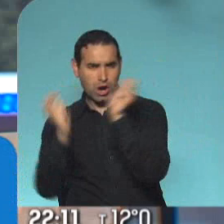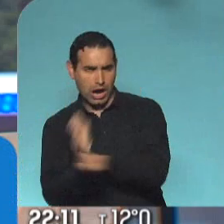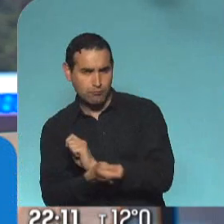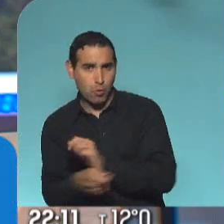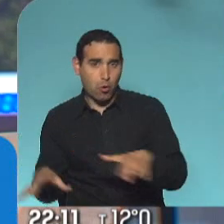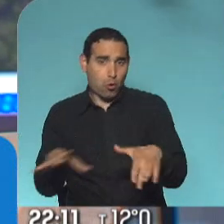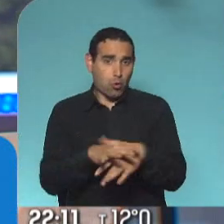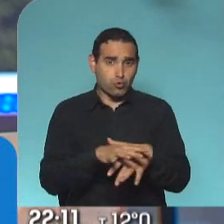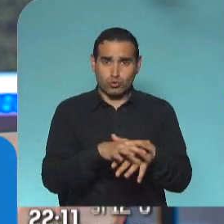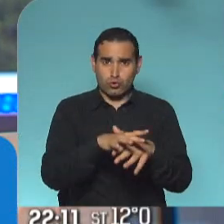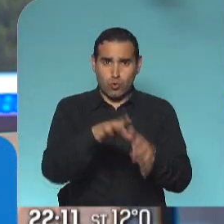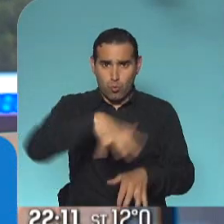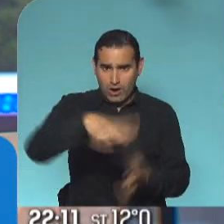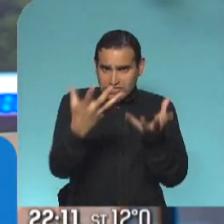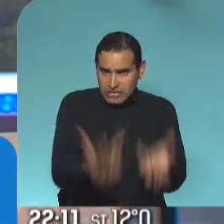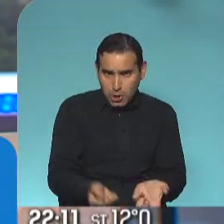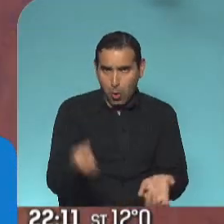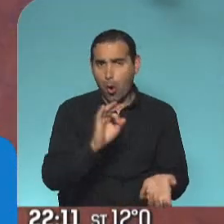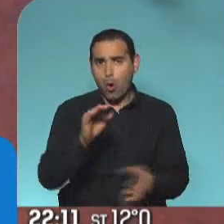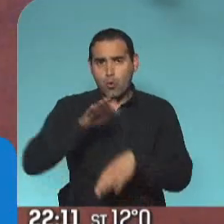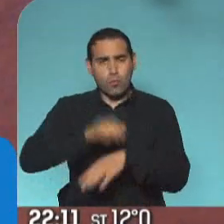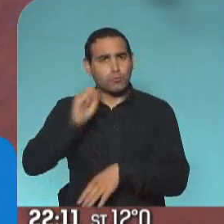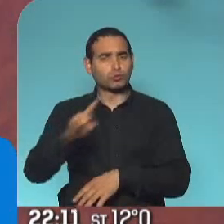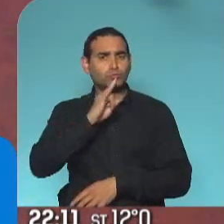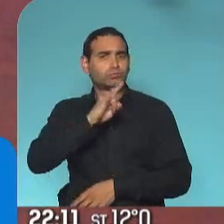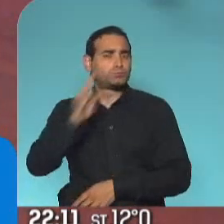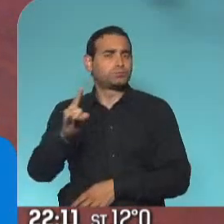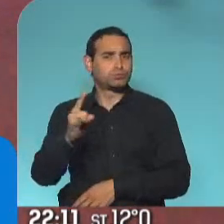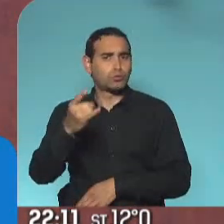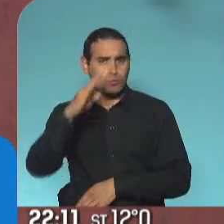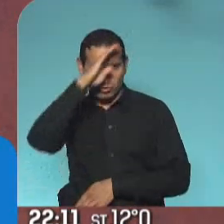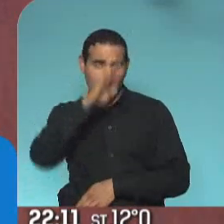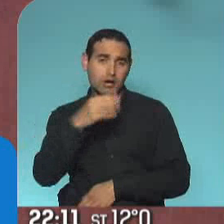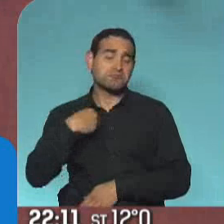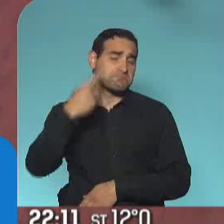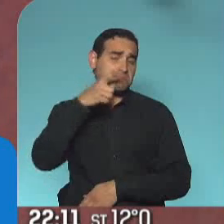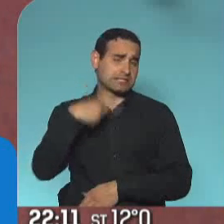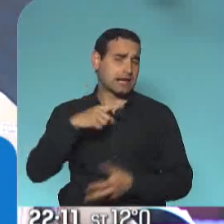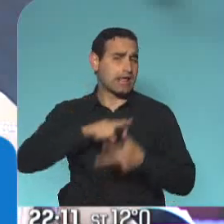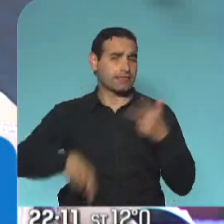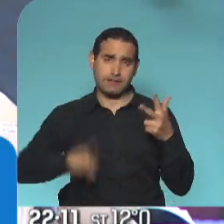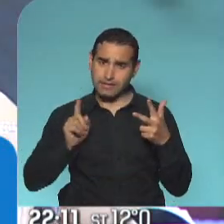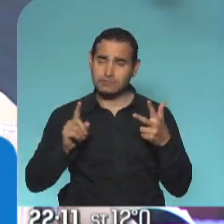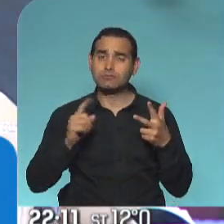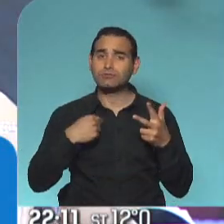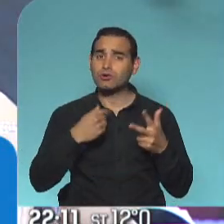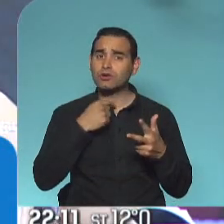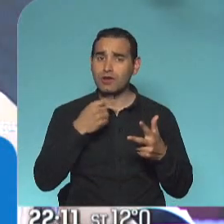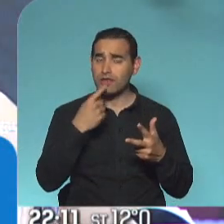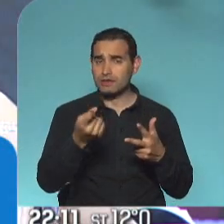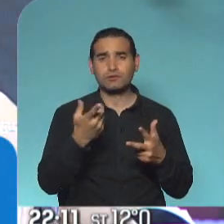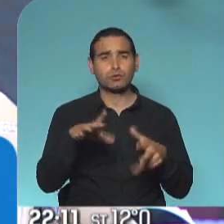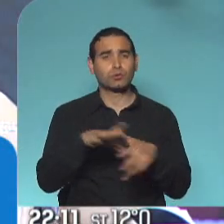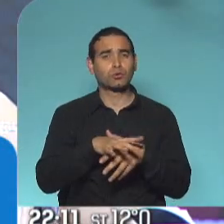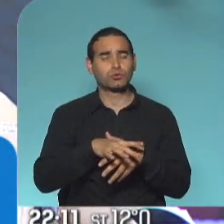con las grandes sequías o la misma política de Bolsonaro? Bueno, yo diría tres cosas. Me gustaría en ese sentido, Jorge, citar una buena nota de